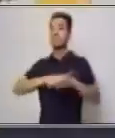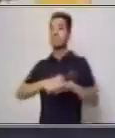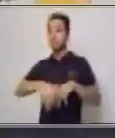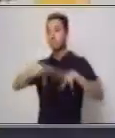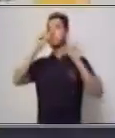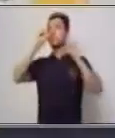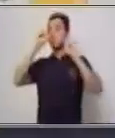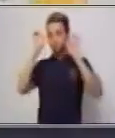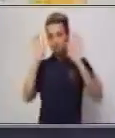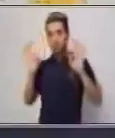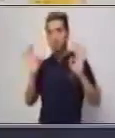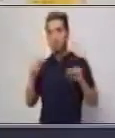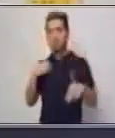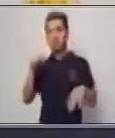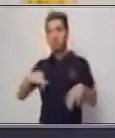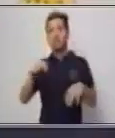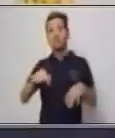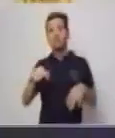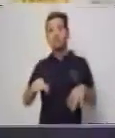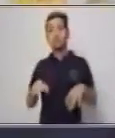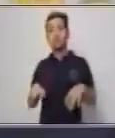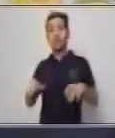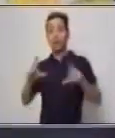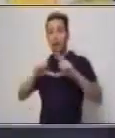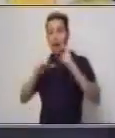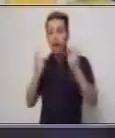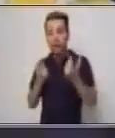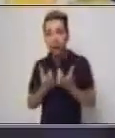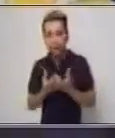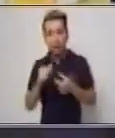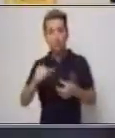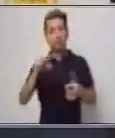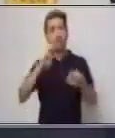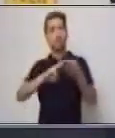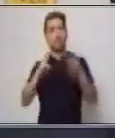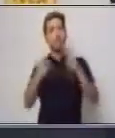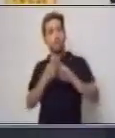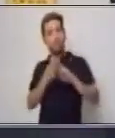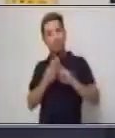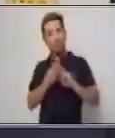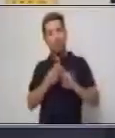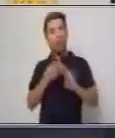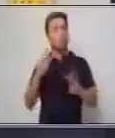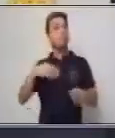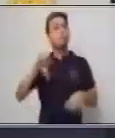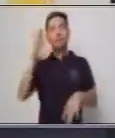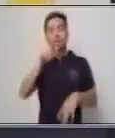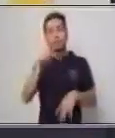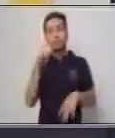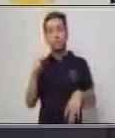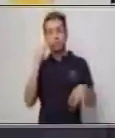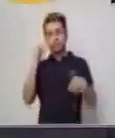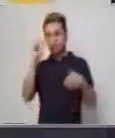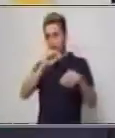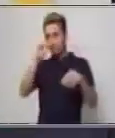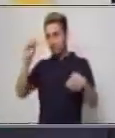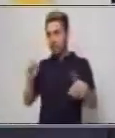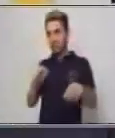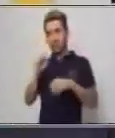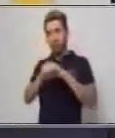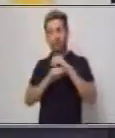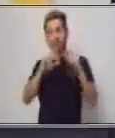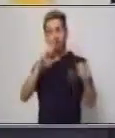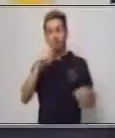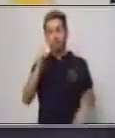significativo. Recordemos cuando estamos en el salón de clases, en el área de matemática y especialmente en las fracciones, ahí hemos encontrado nosotros